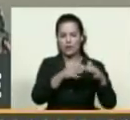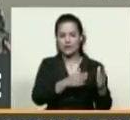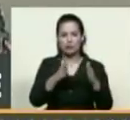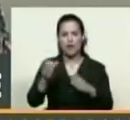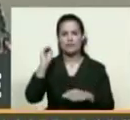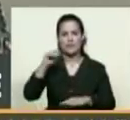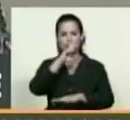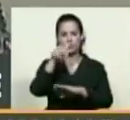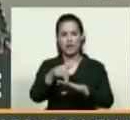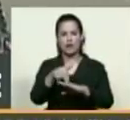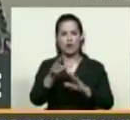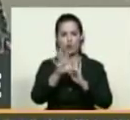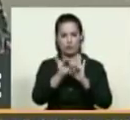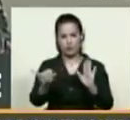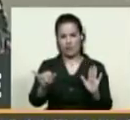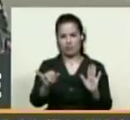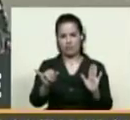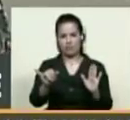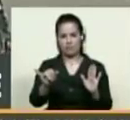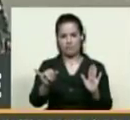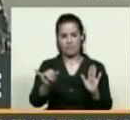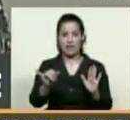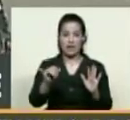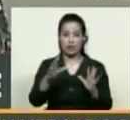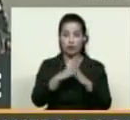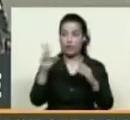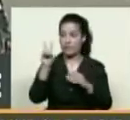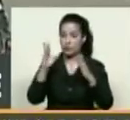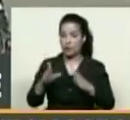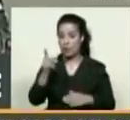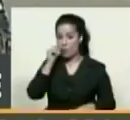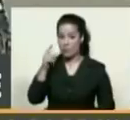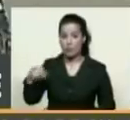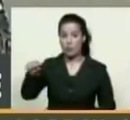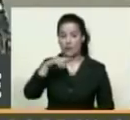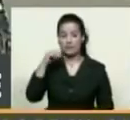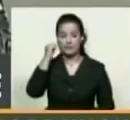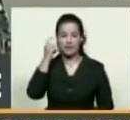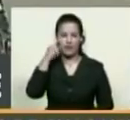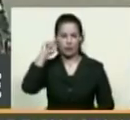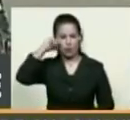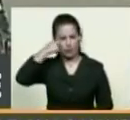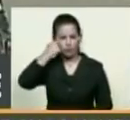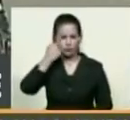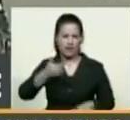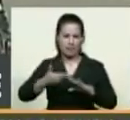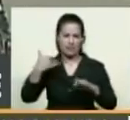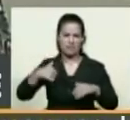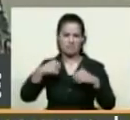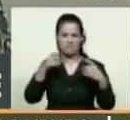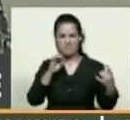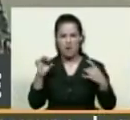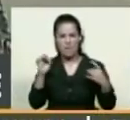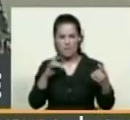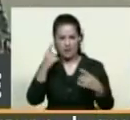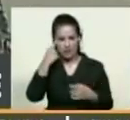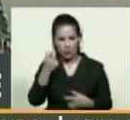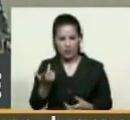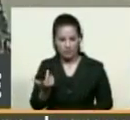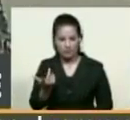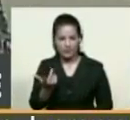Asamblea Nacional Constituyente, que todas las venezolanas y los venezolanos recordamos también.